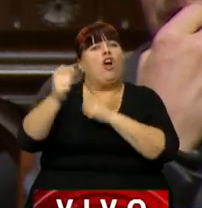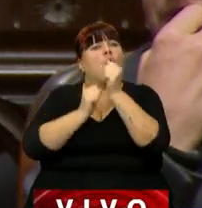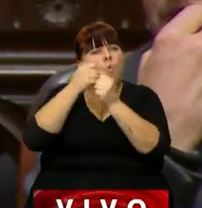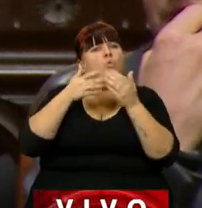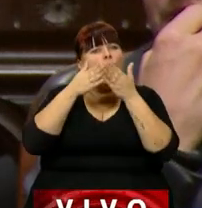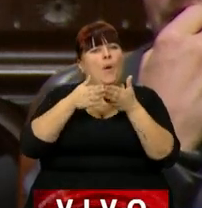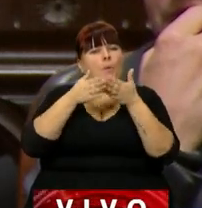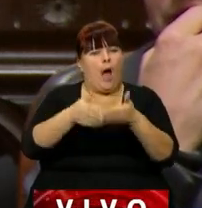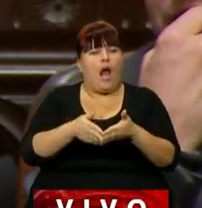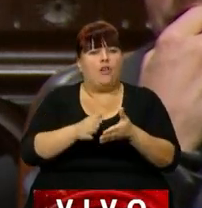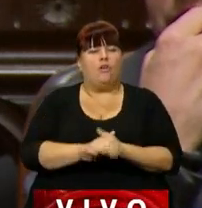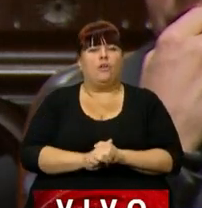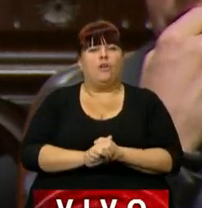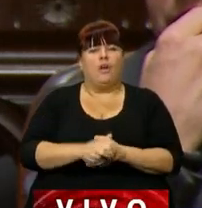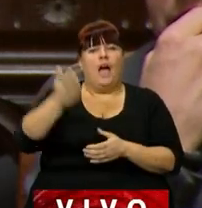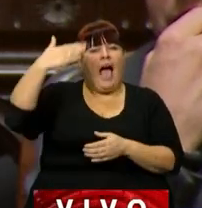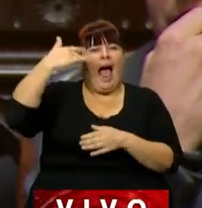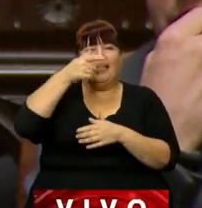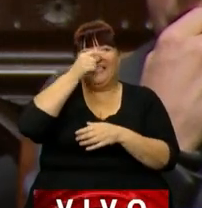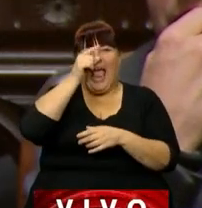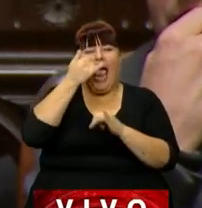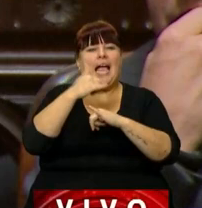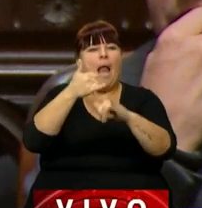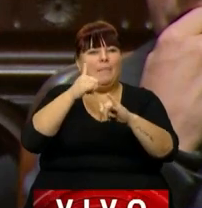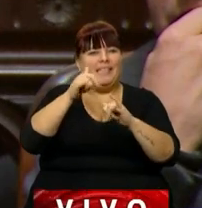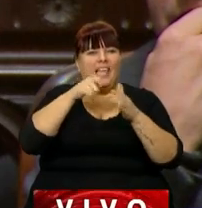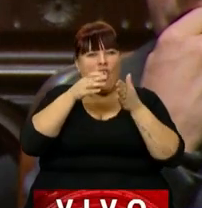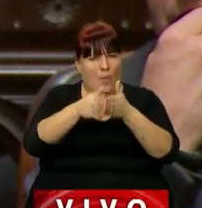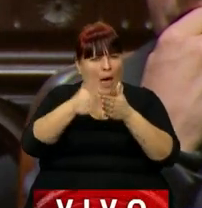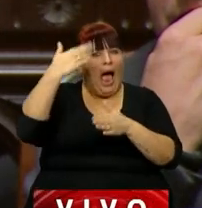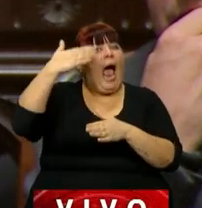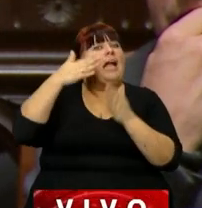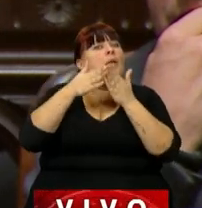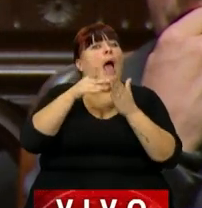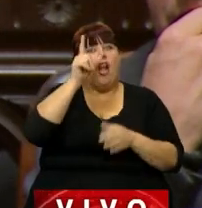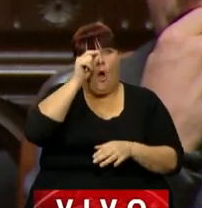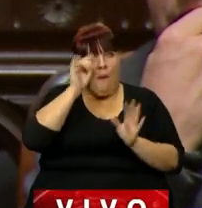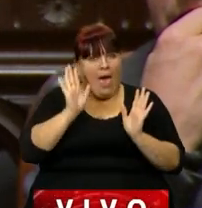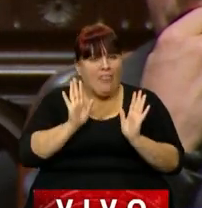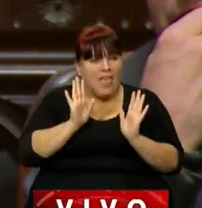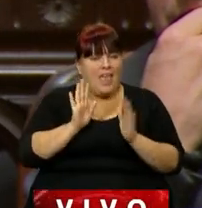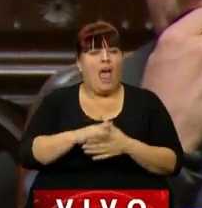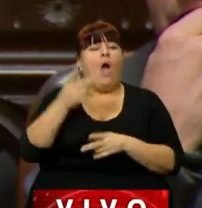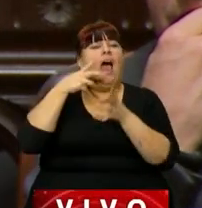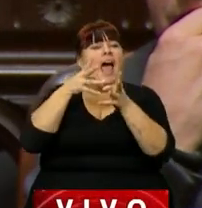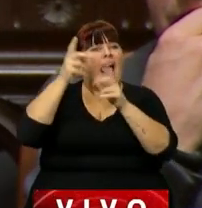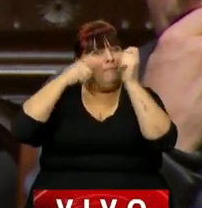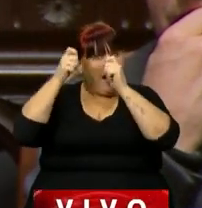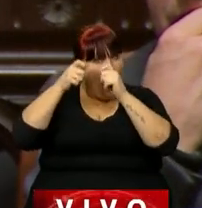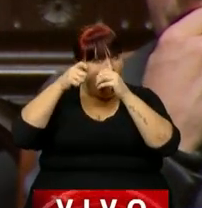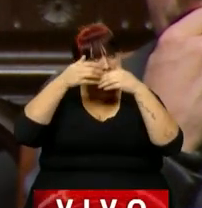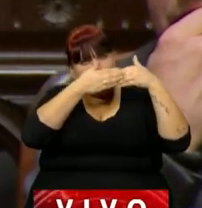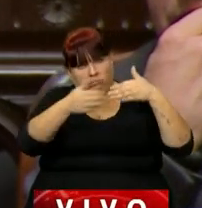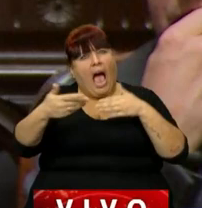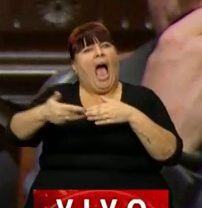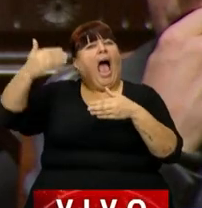naviera cuando eran carpinteros navales, porque se hacían de madera los barcos. Desde la guerra de Paraguay para adelante